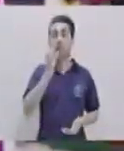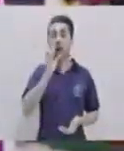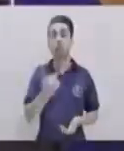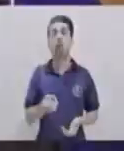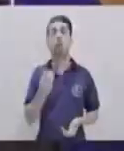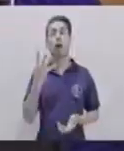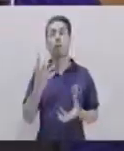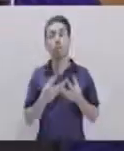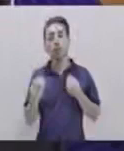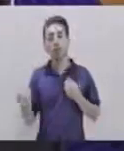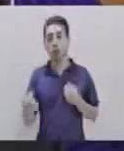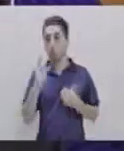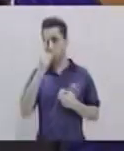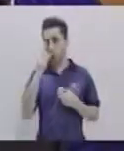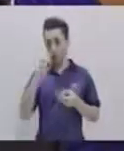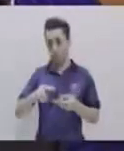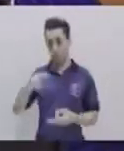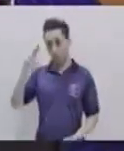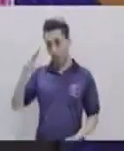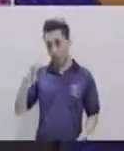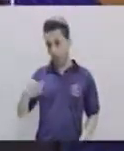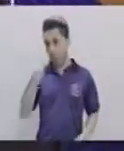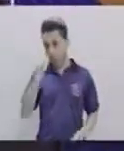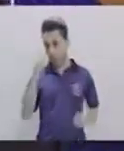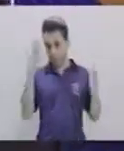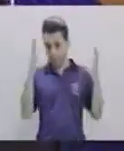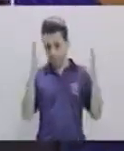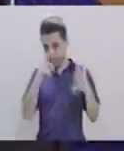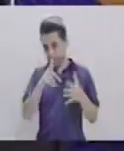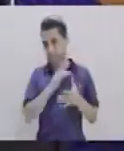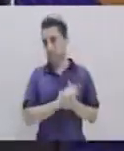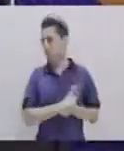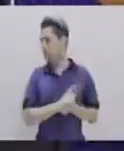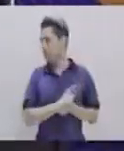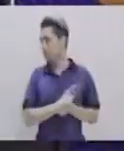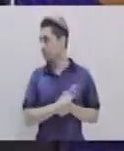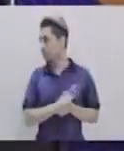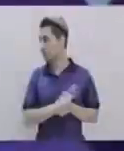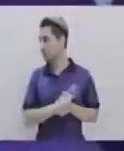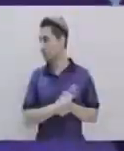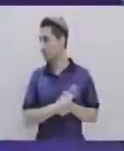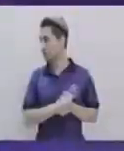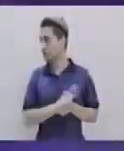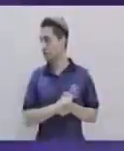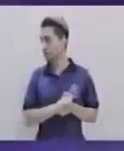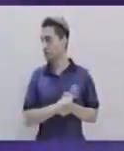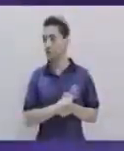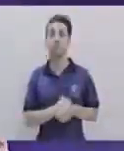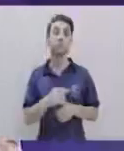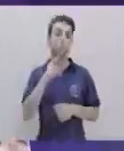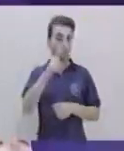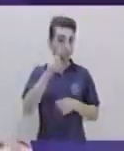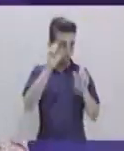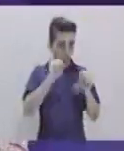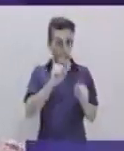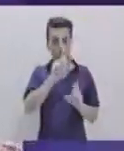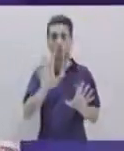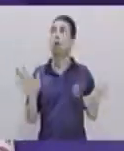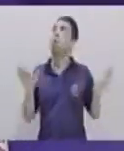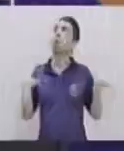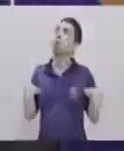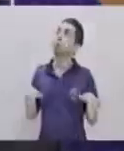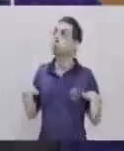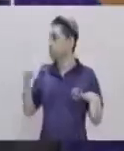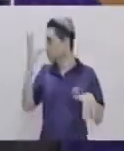una botella. Qué bien lo has hecho. Te felicito. Te invito a que no te quedes solo con